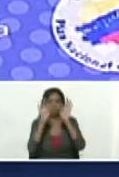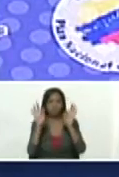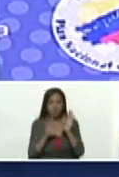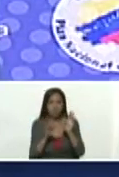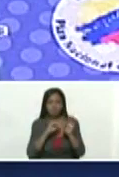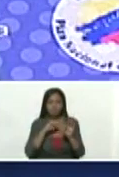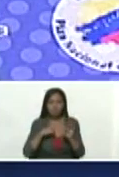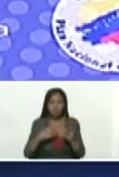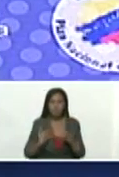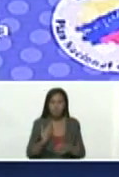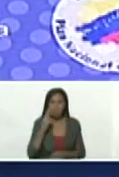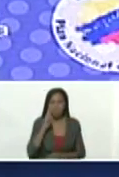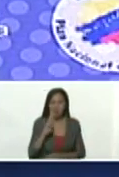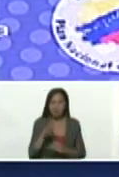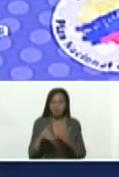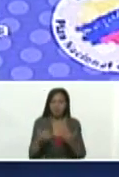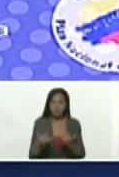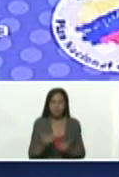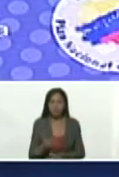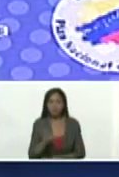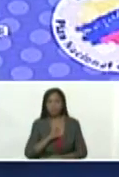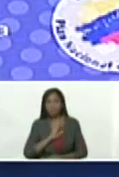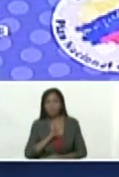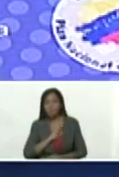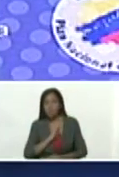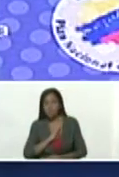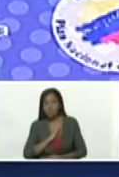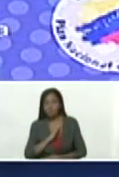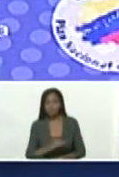pudiéramos decir, propia,